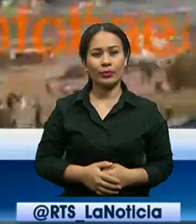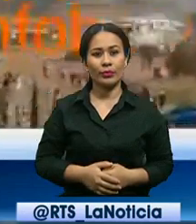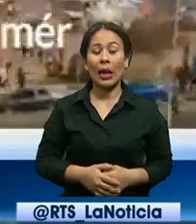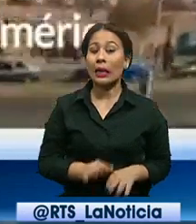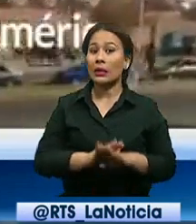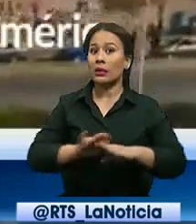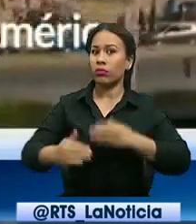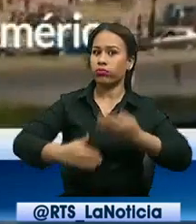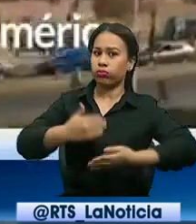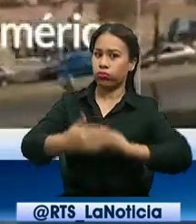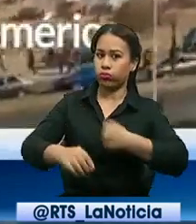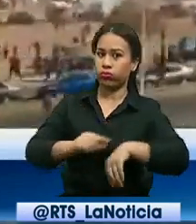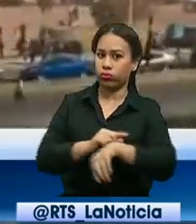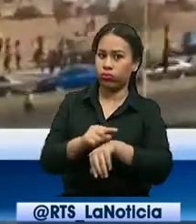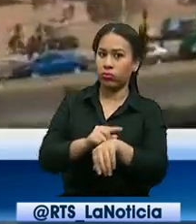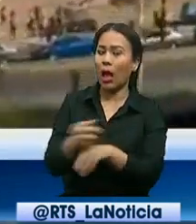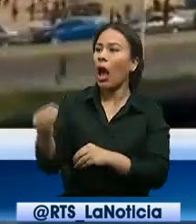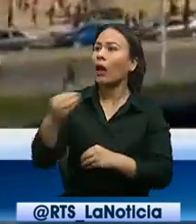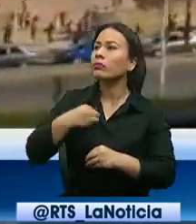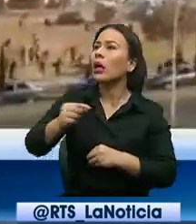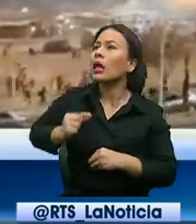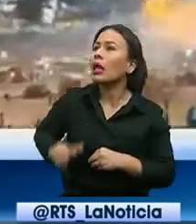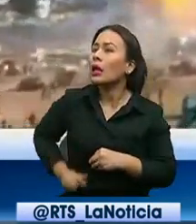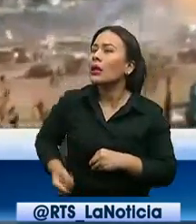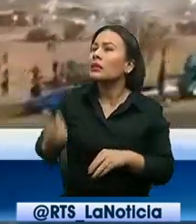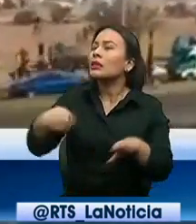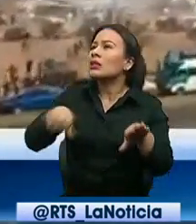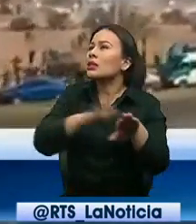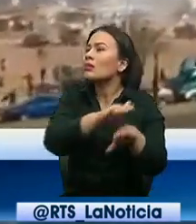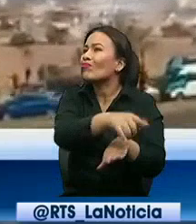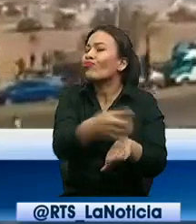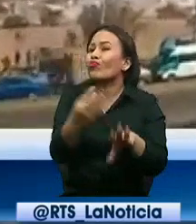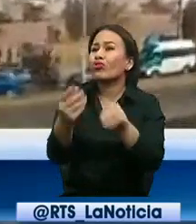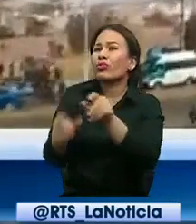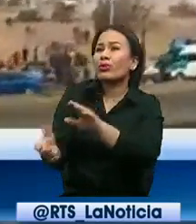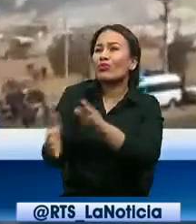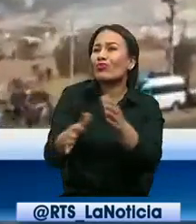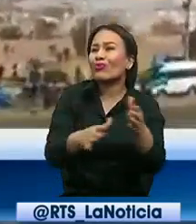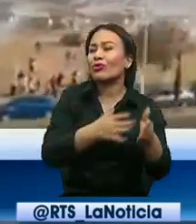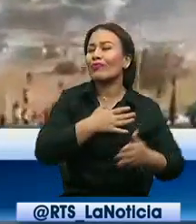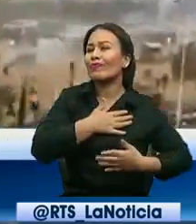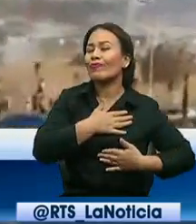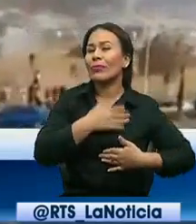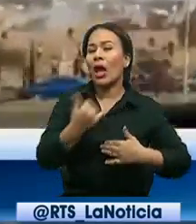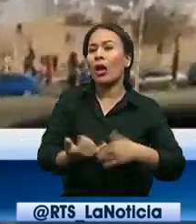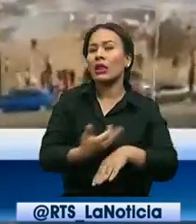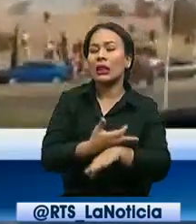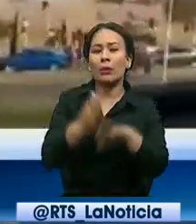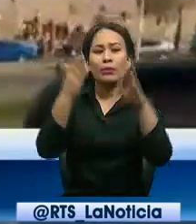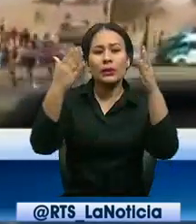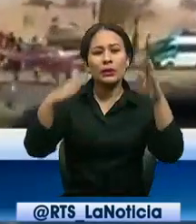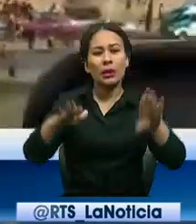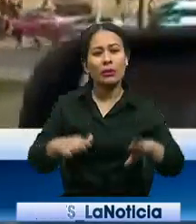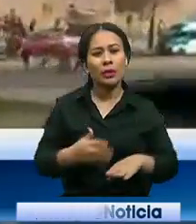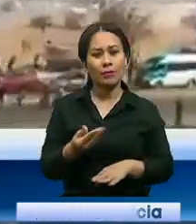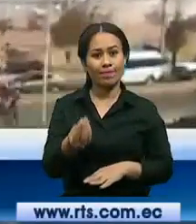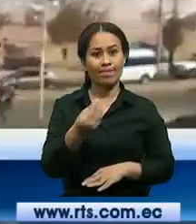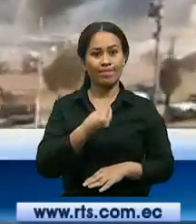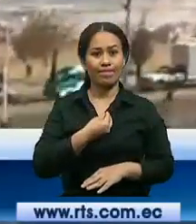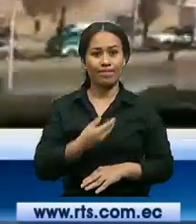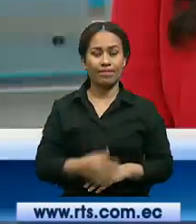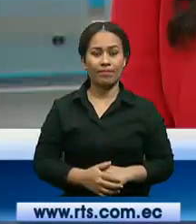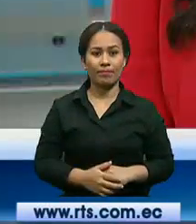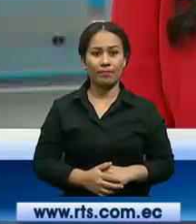Con el pasar de las horas se darán detalles de un suceso que enlutó a muchos. En tiempos de Navidad, informó Julio César